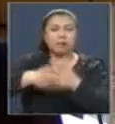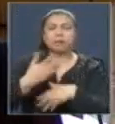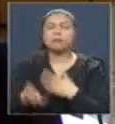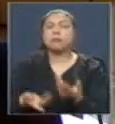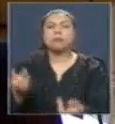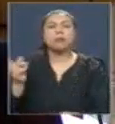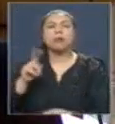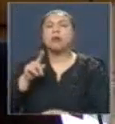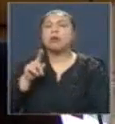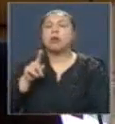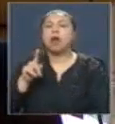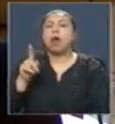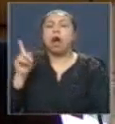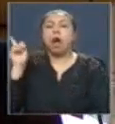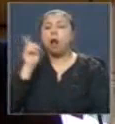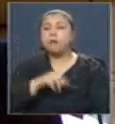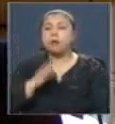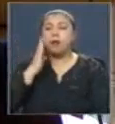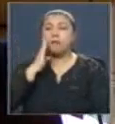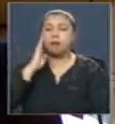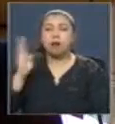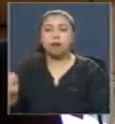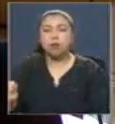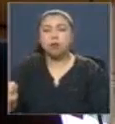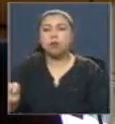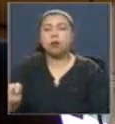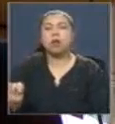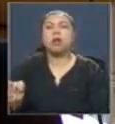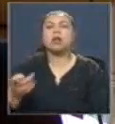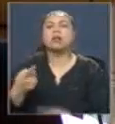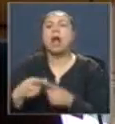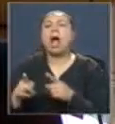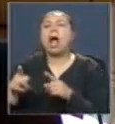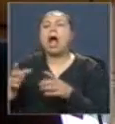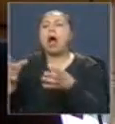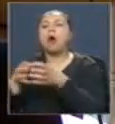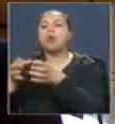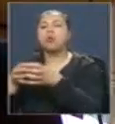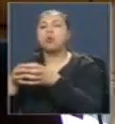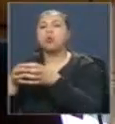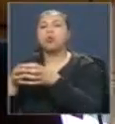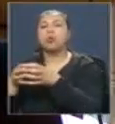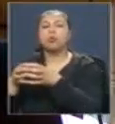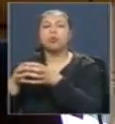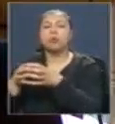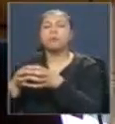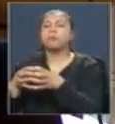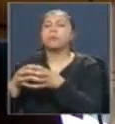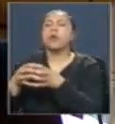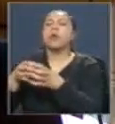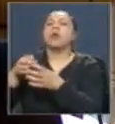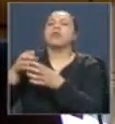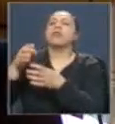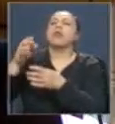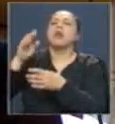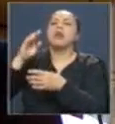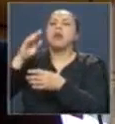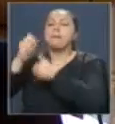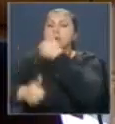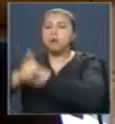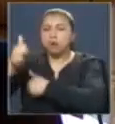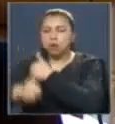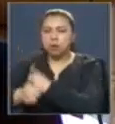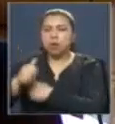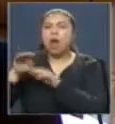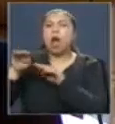terminan favoreciendo a los que son capaces de desenredarlo, es decir, a todo el ejército de profesionales y funcionarios que tienen